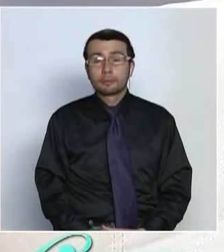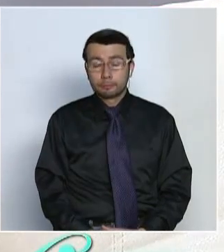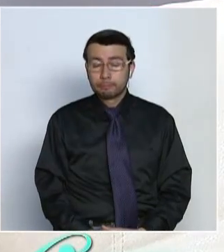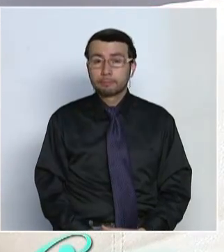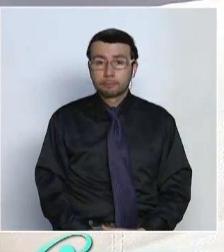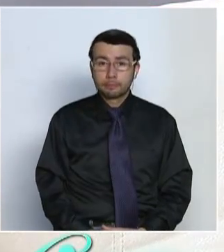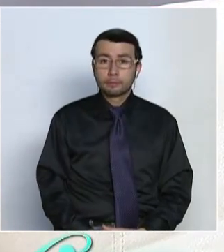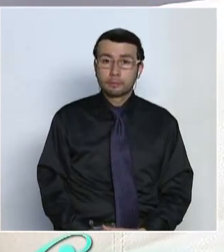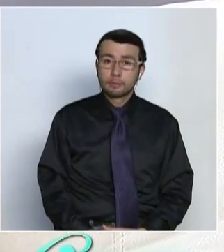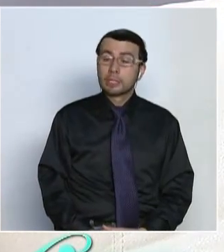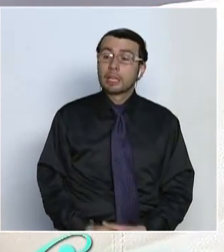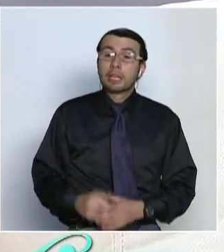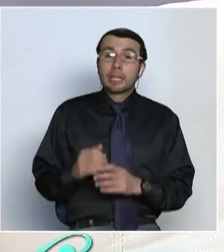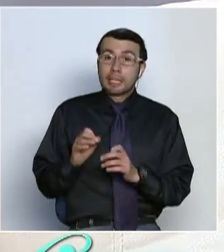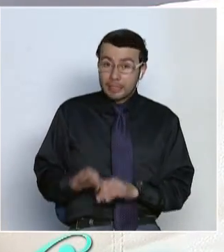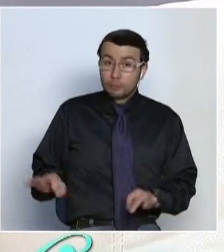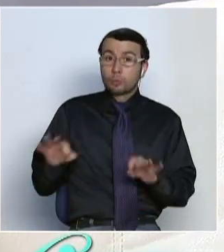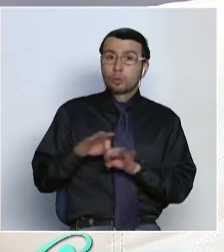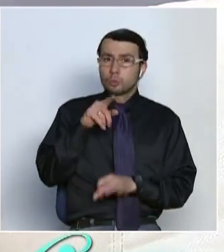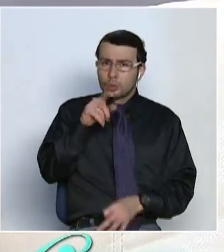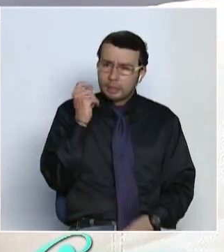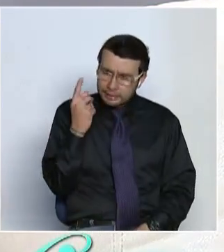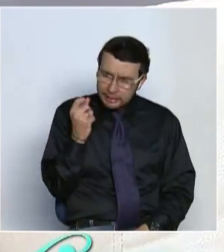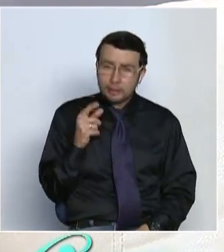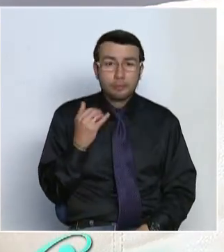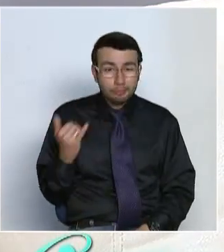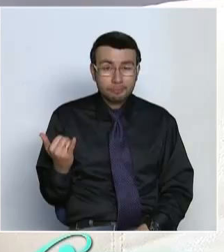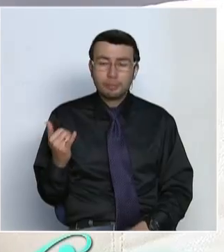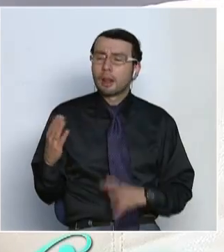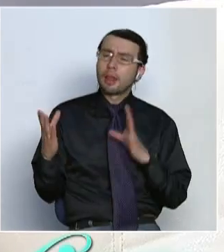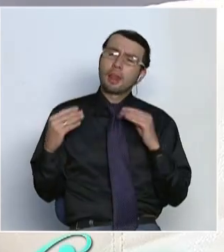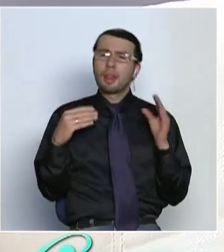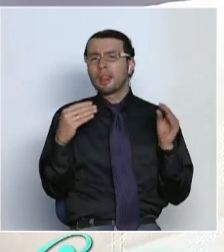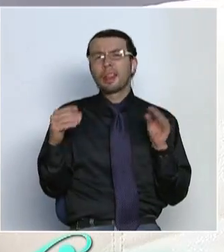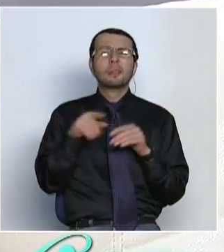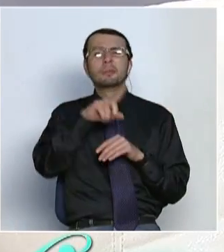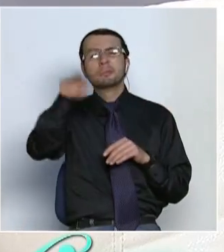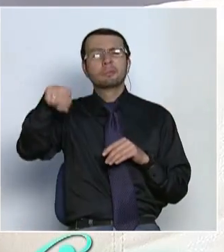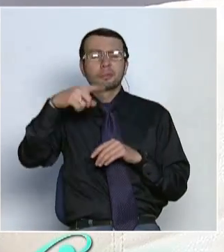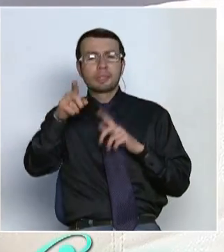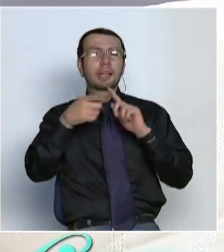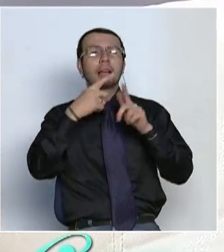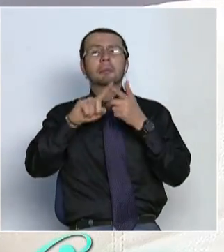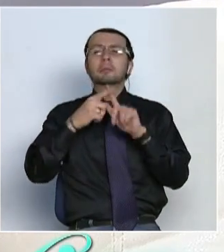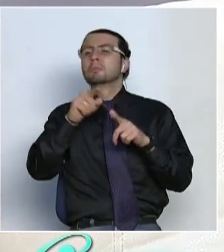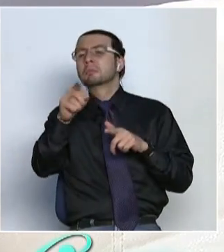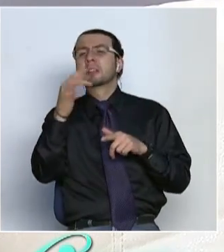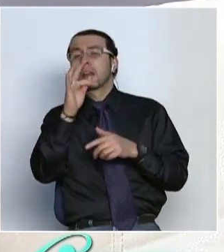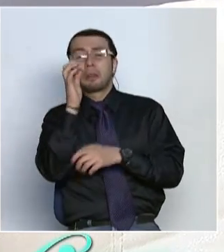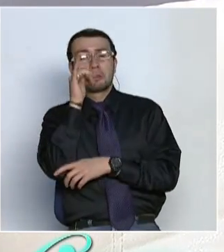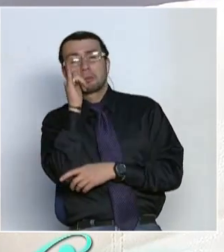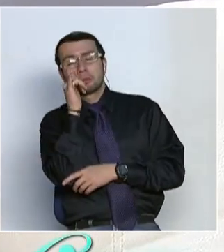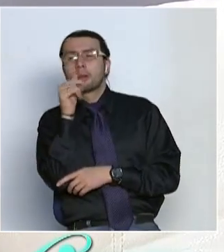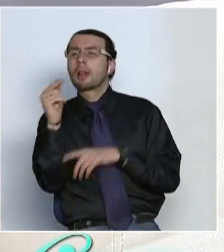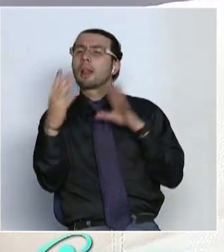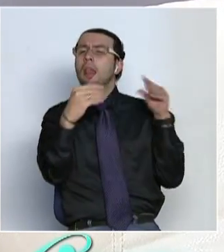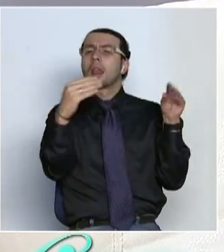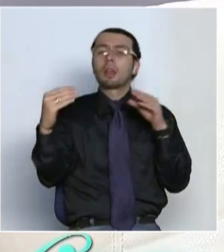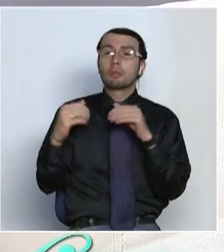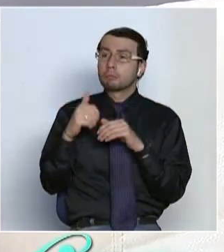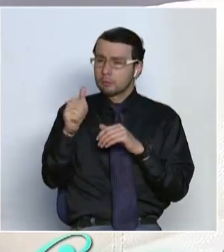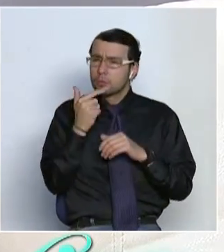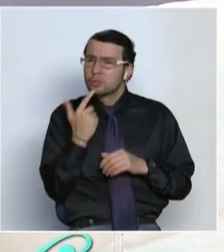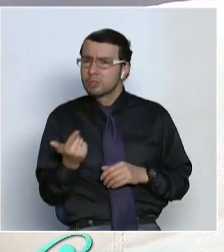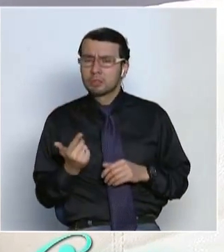Ahora, es muy importante que ustedes entiendan esto. Estaba hablando acá con nuestros compañeros de Telecafé Extra Cámaras, porque ellos